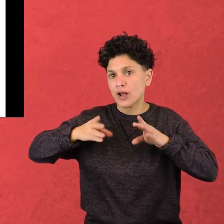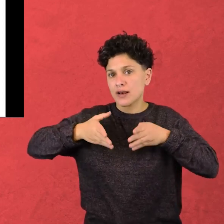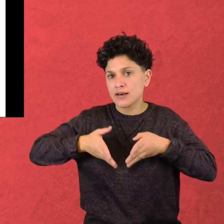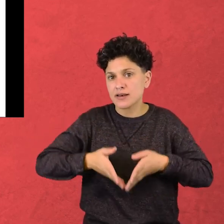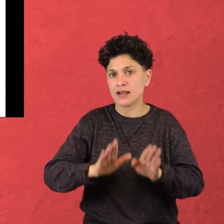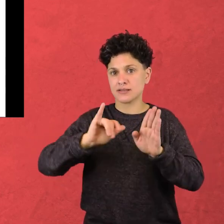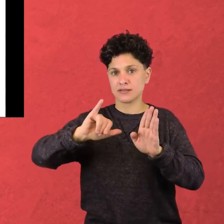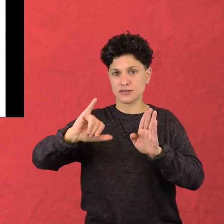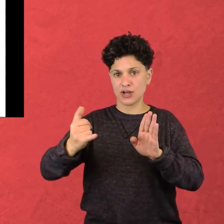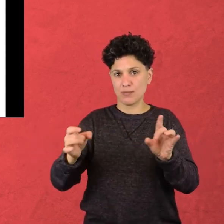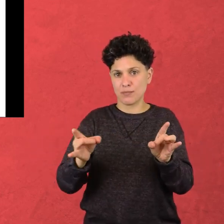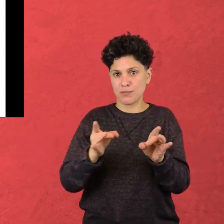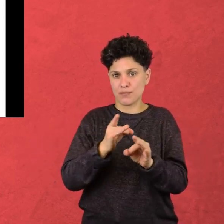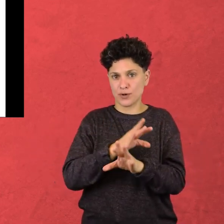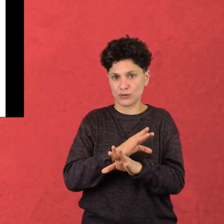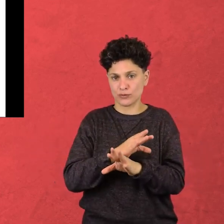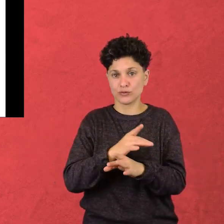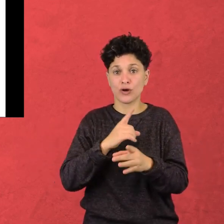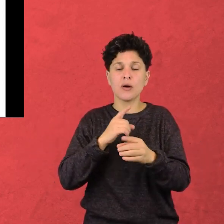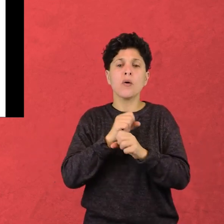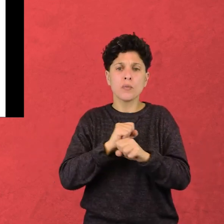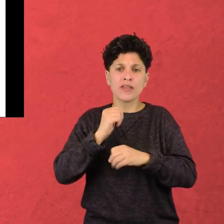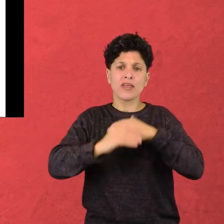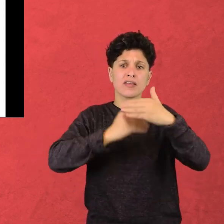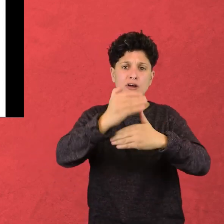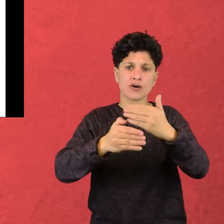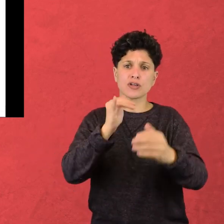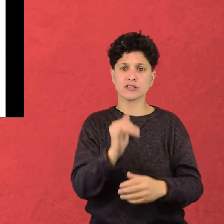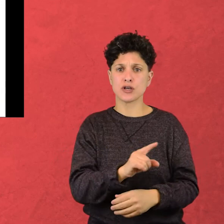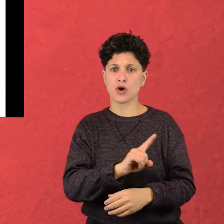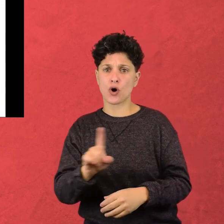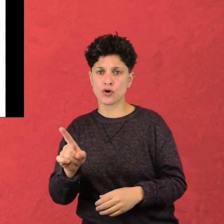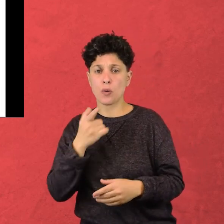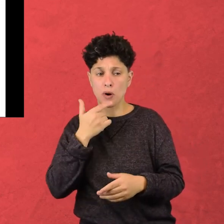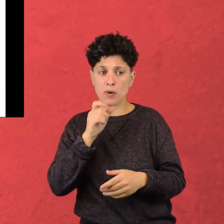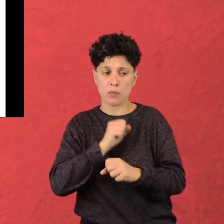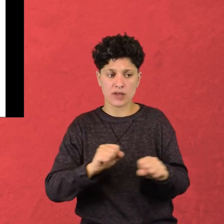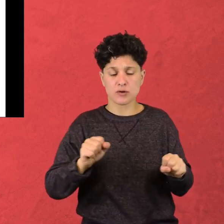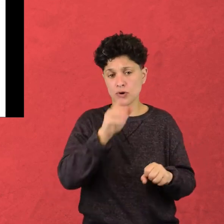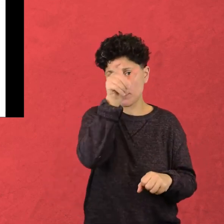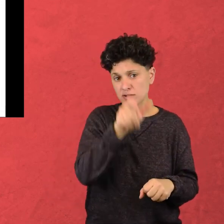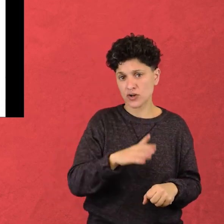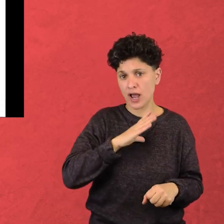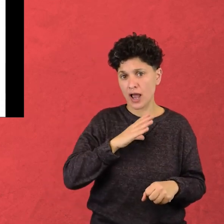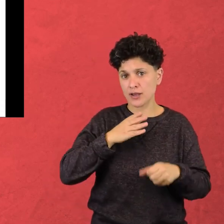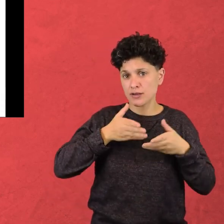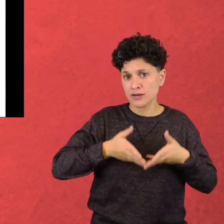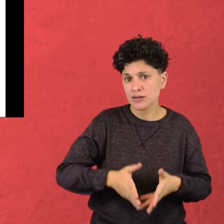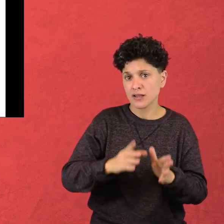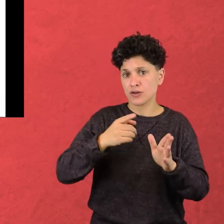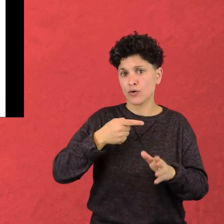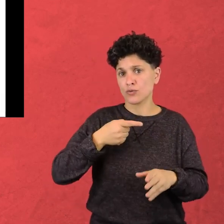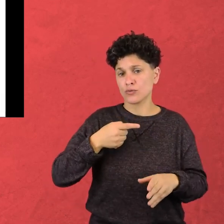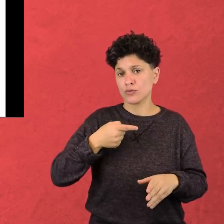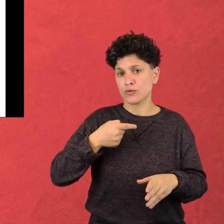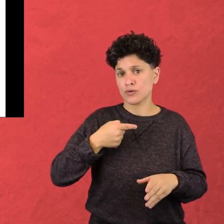es innato. ¿Nacemos con talento o no? Luego lo podemos desarrollar. Capaz que alguien